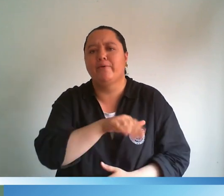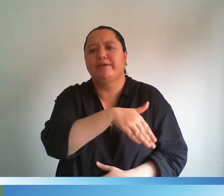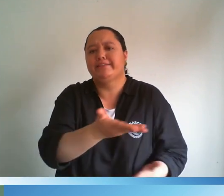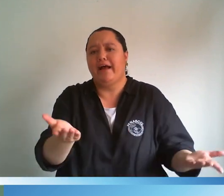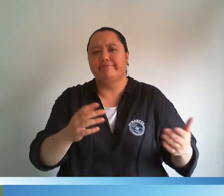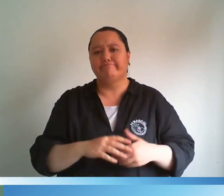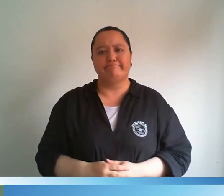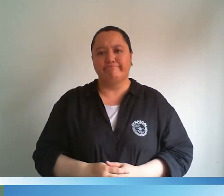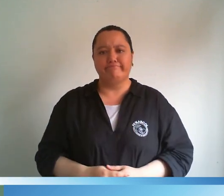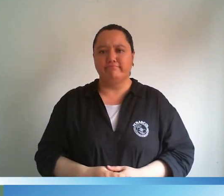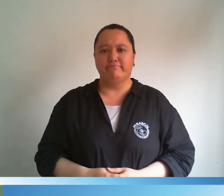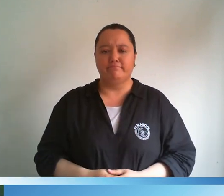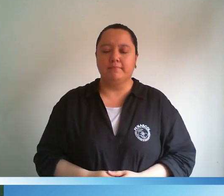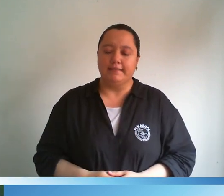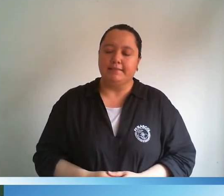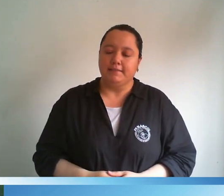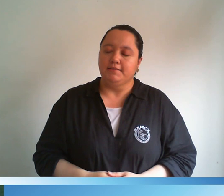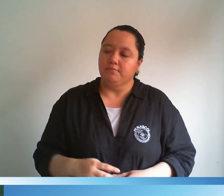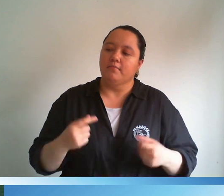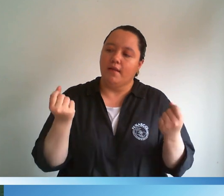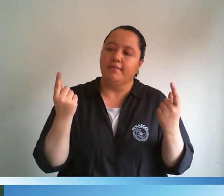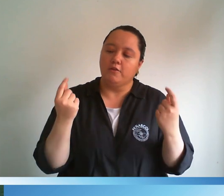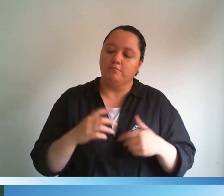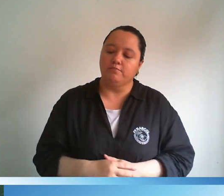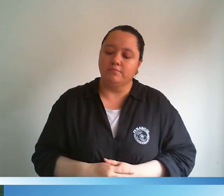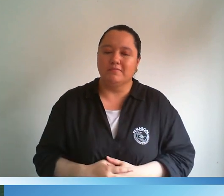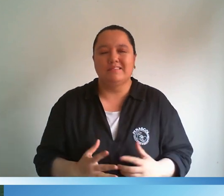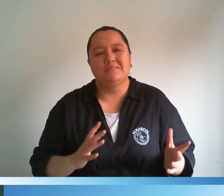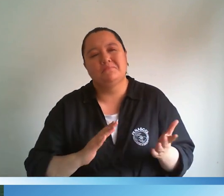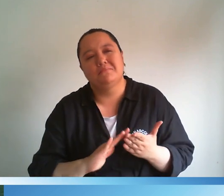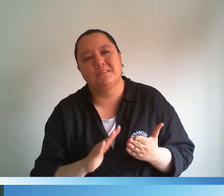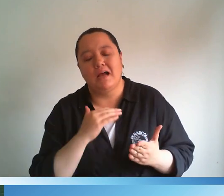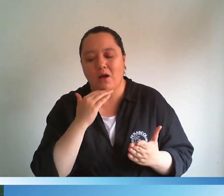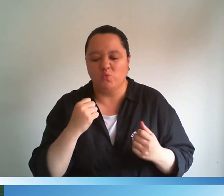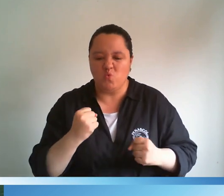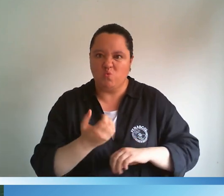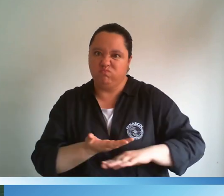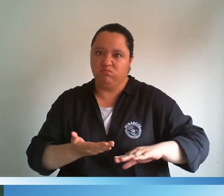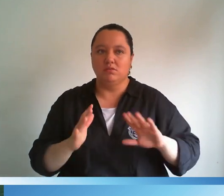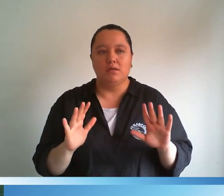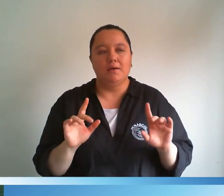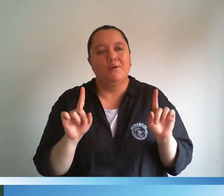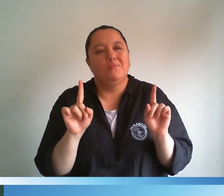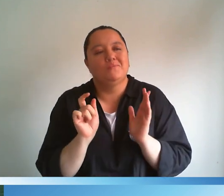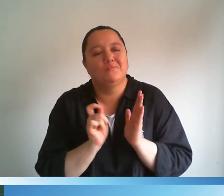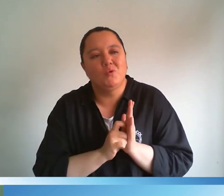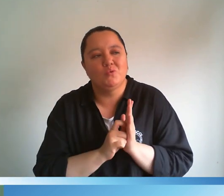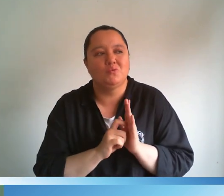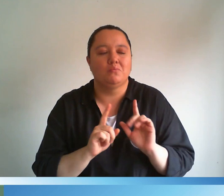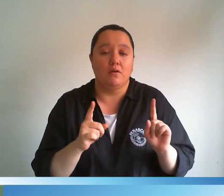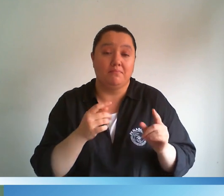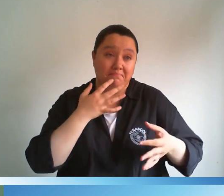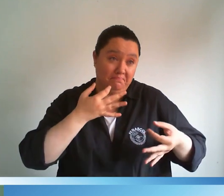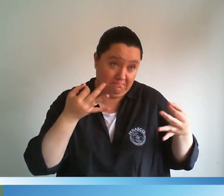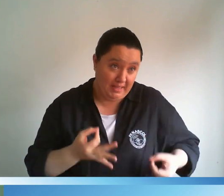ya no estás. Entiendo. Bueno, disculpa si estoy siendo muy duro. Solo